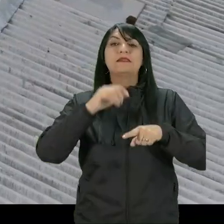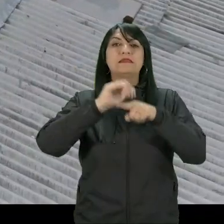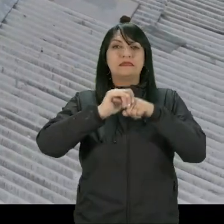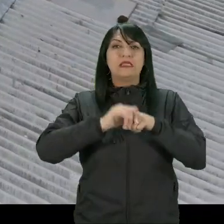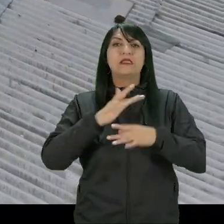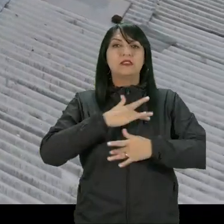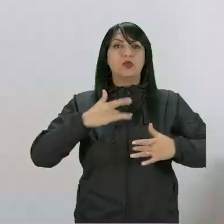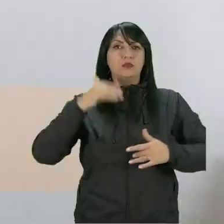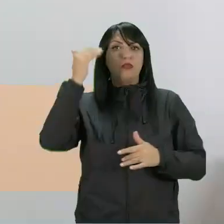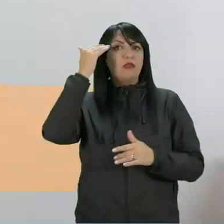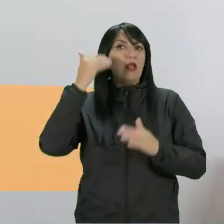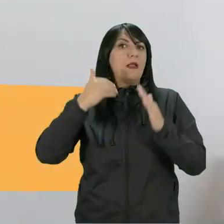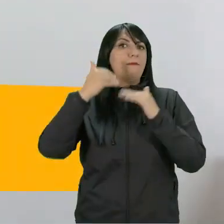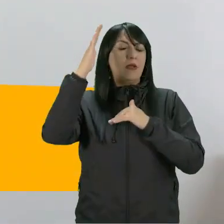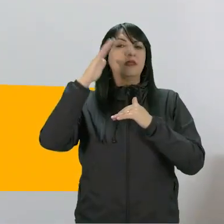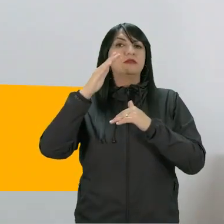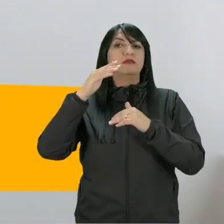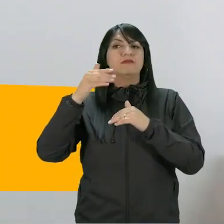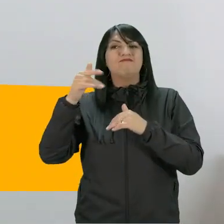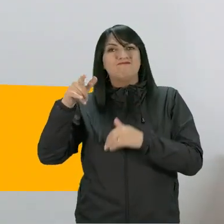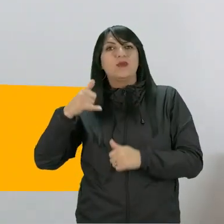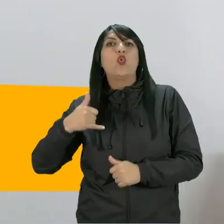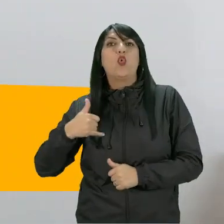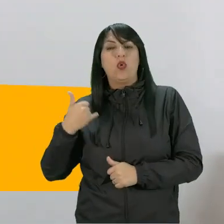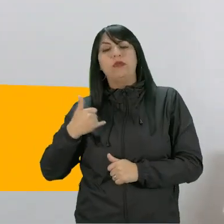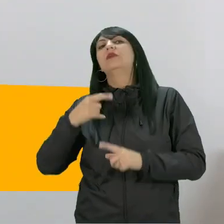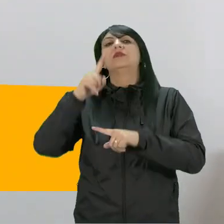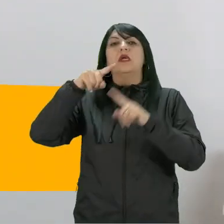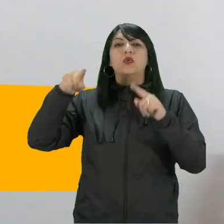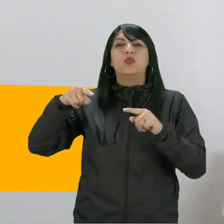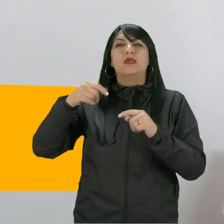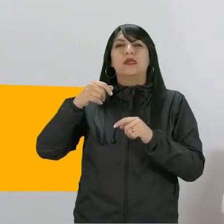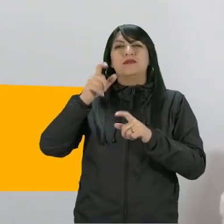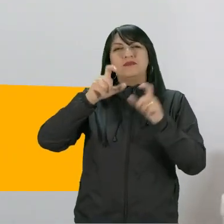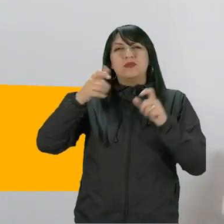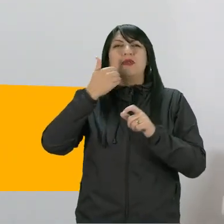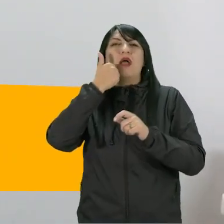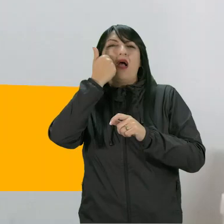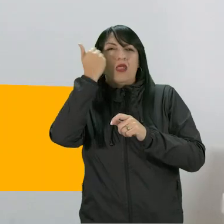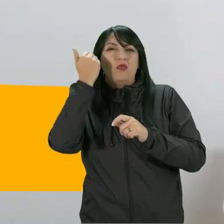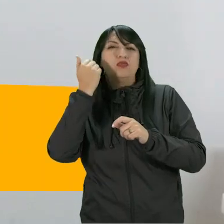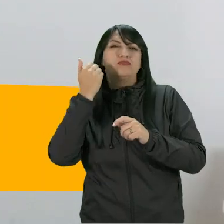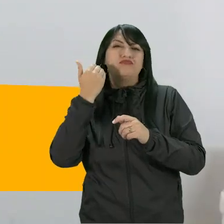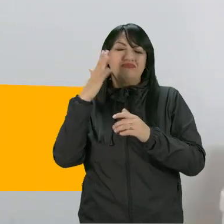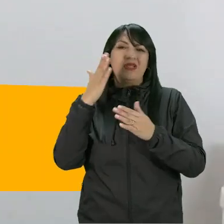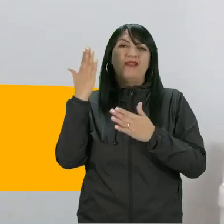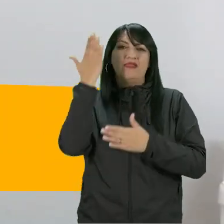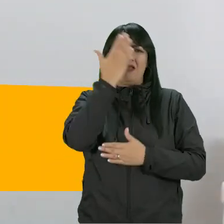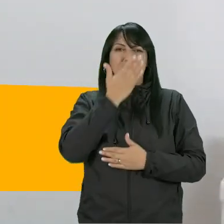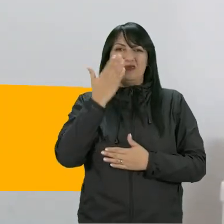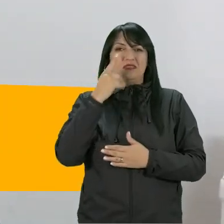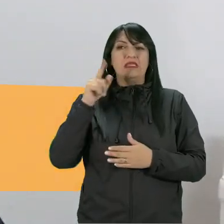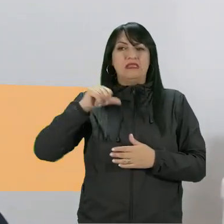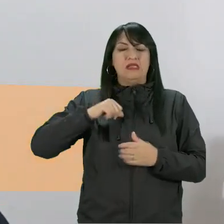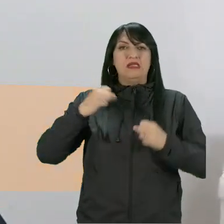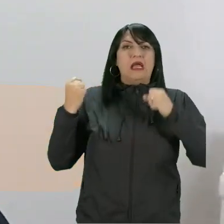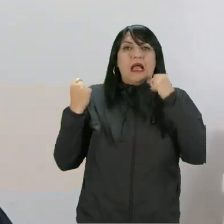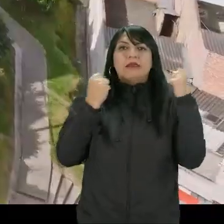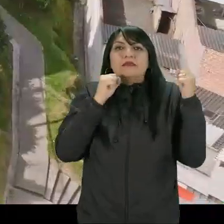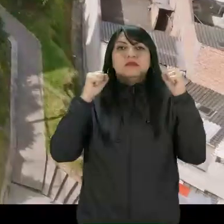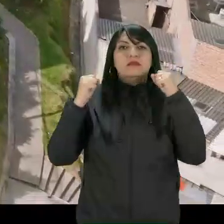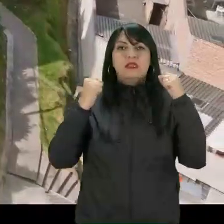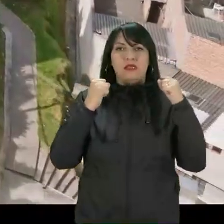ligadas al tema de Salud Mental sobre todo en los jóvenes y en algunas personas adultas que de pronto han sido